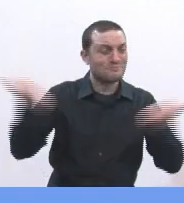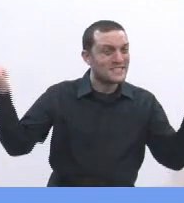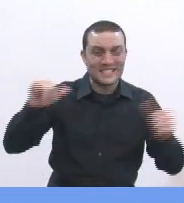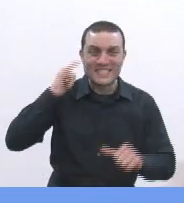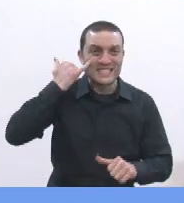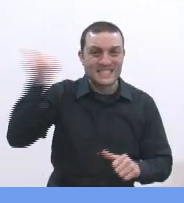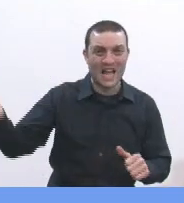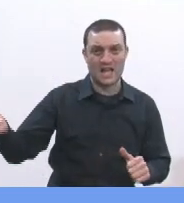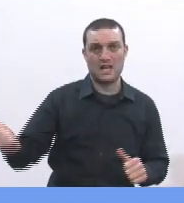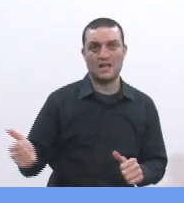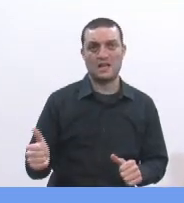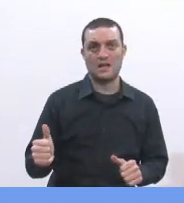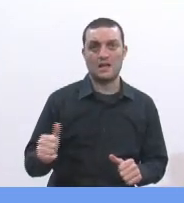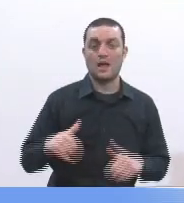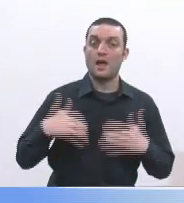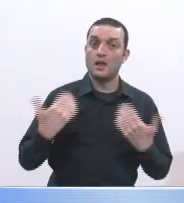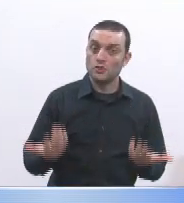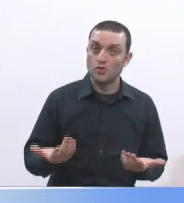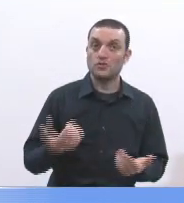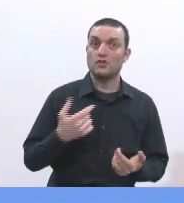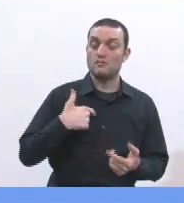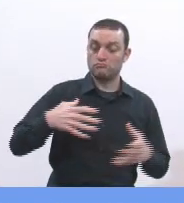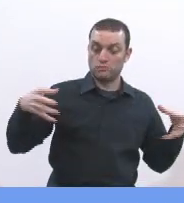del proyecto que viene de diputados